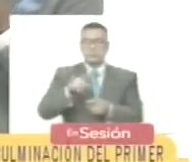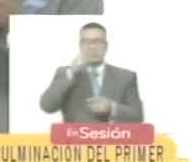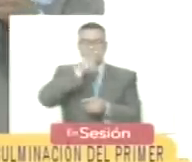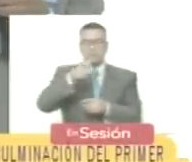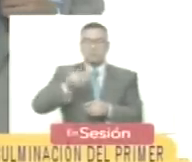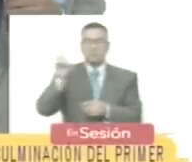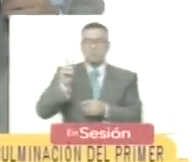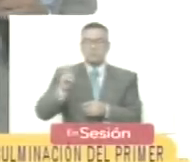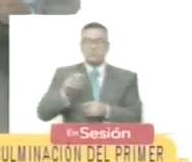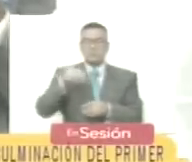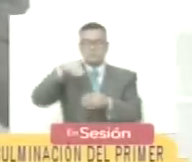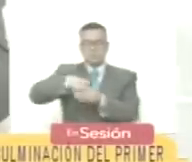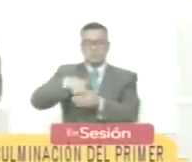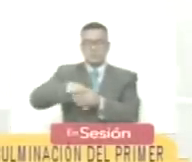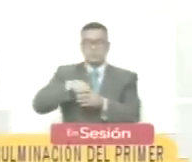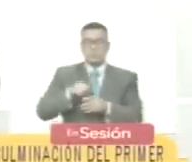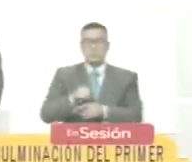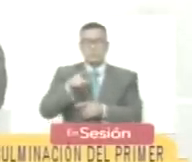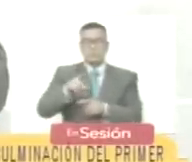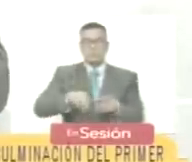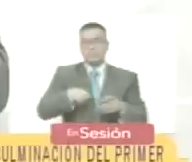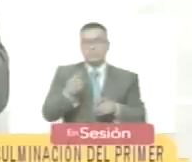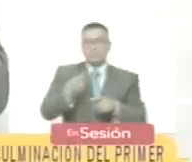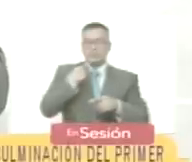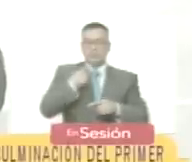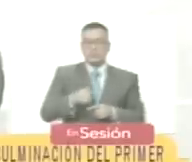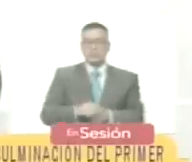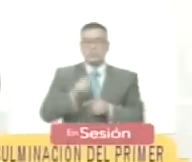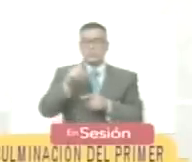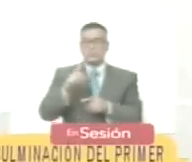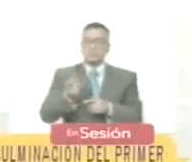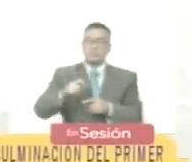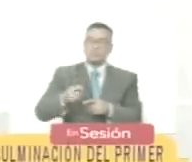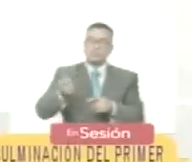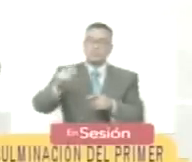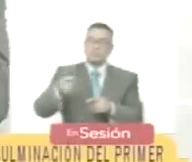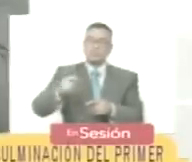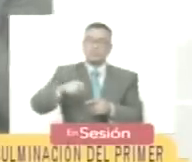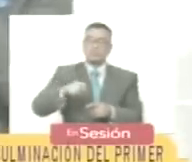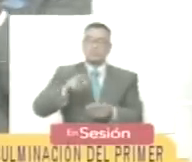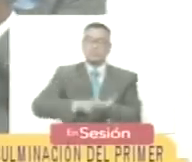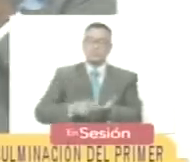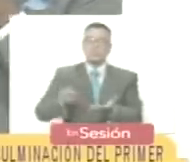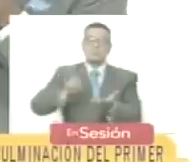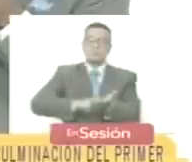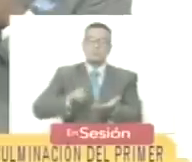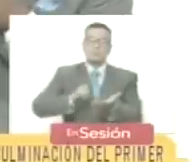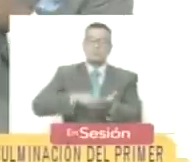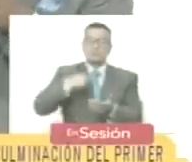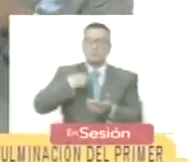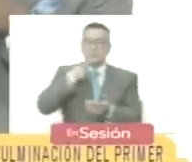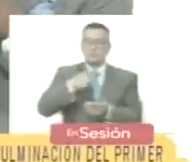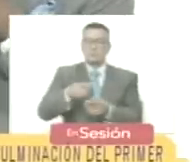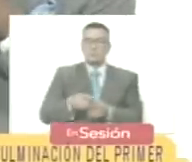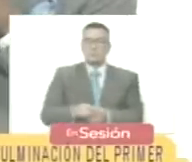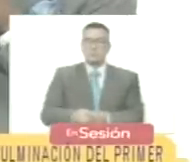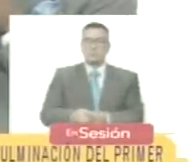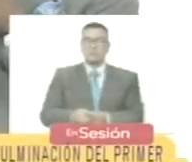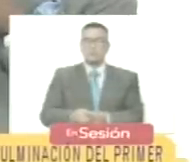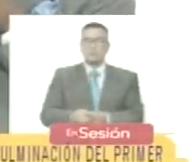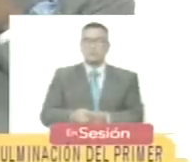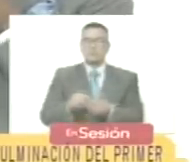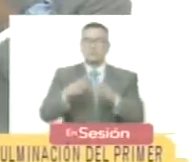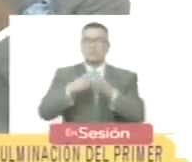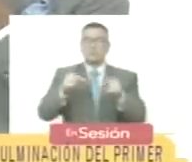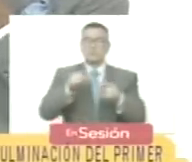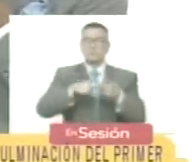de Venezuela en elecciones, eso no puede dejar de decirse una y otra vez, repetirse como un mantra. De